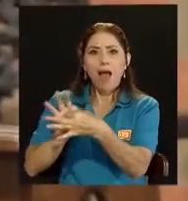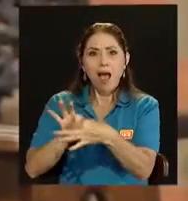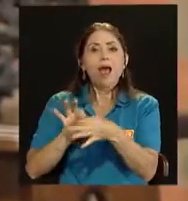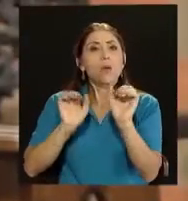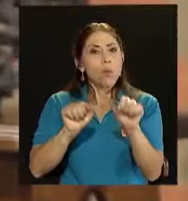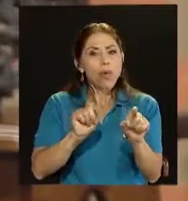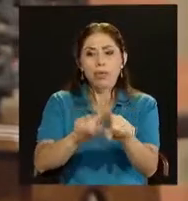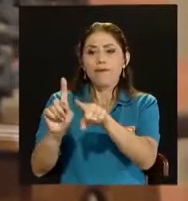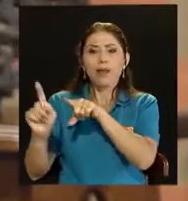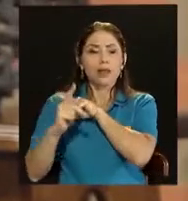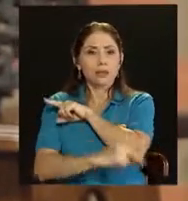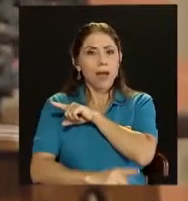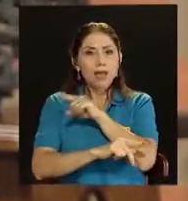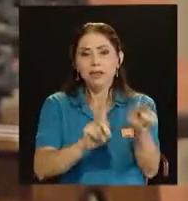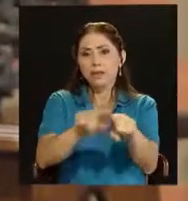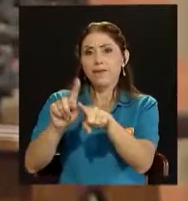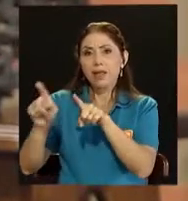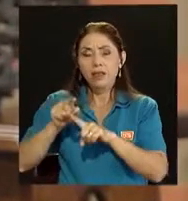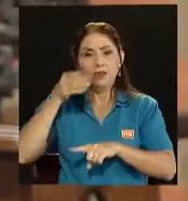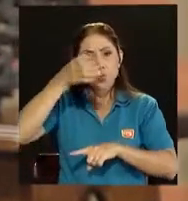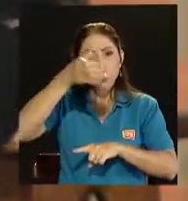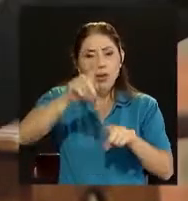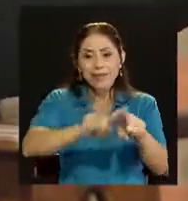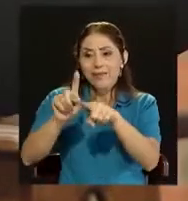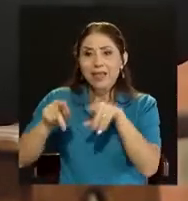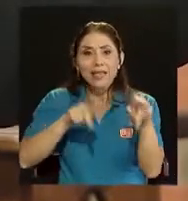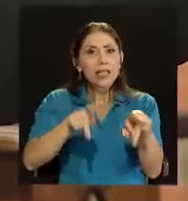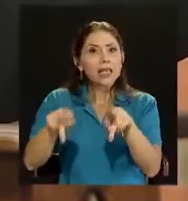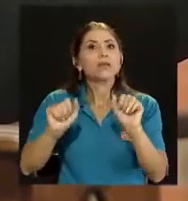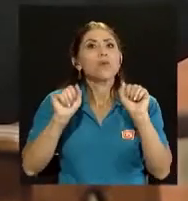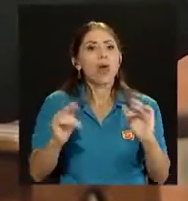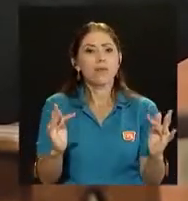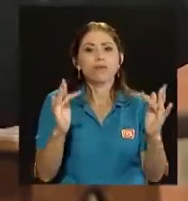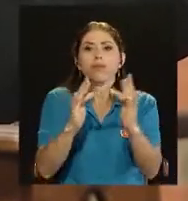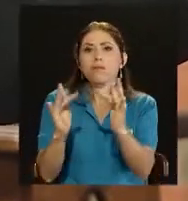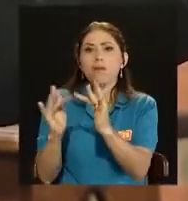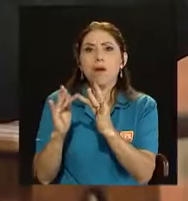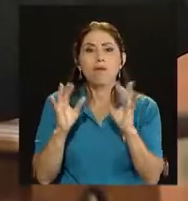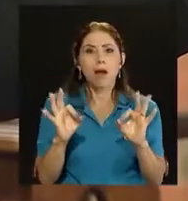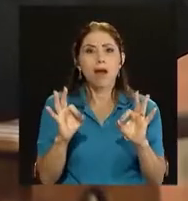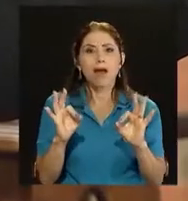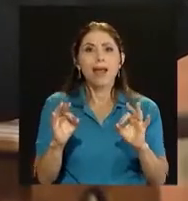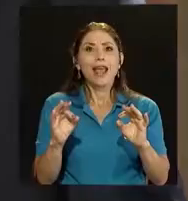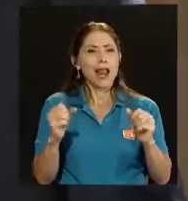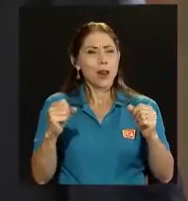entre países y entre culturas y entre gentes, pues el puente más ancho es Naciones